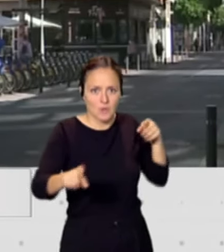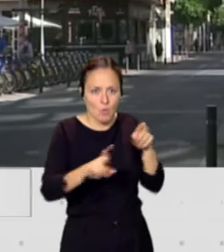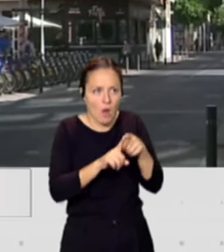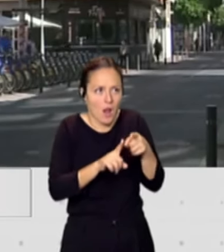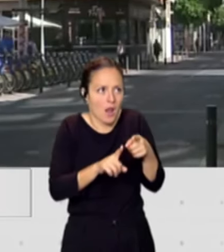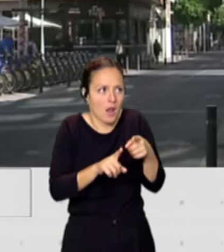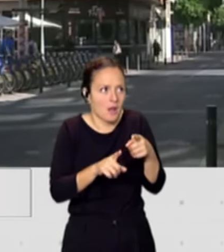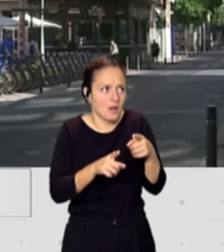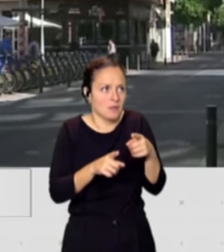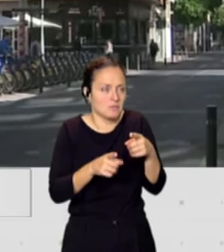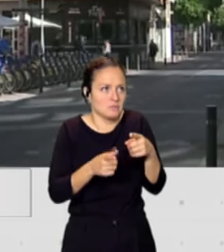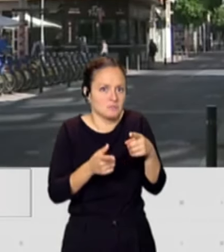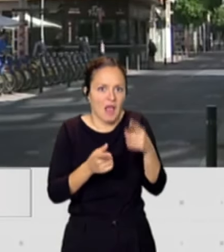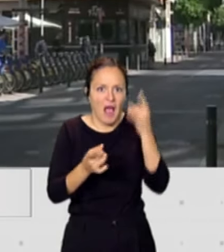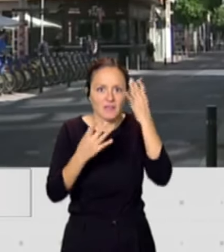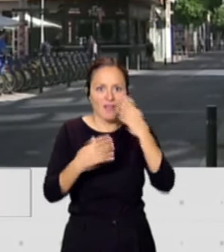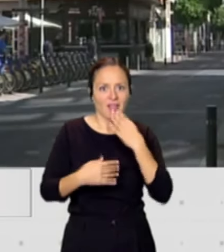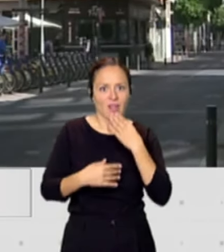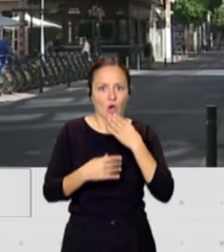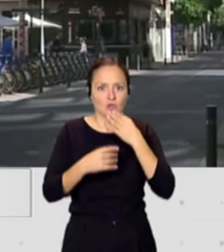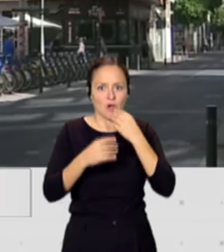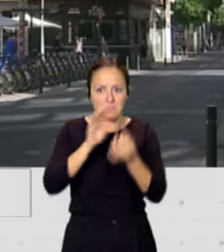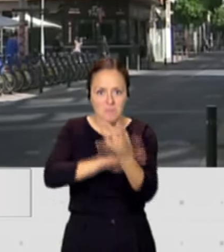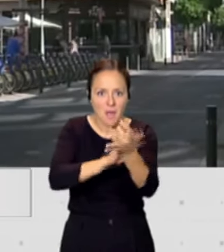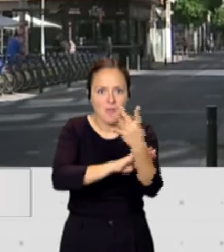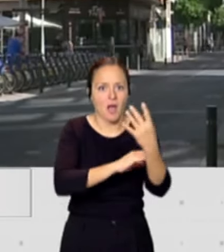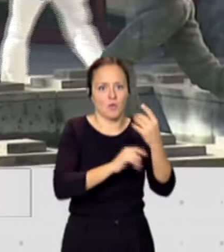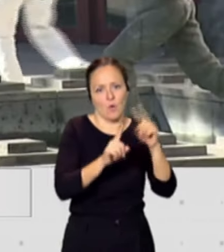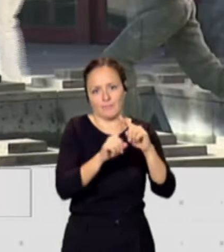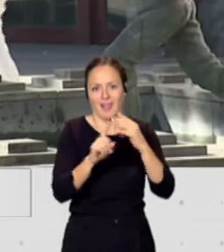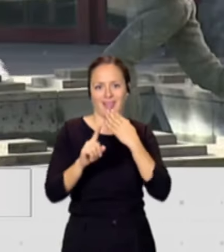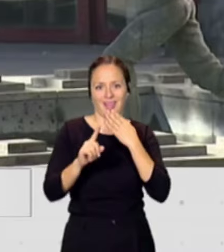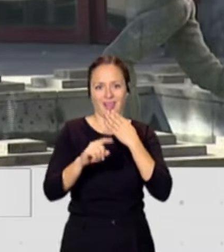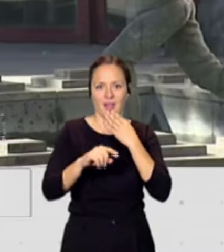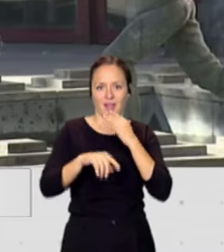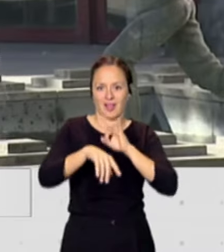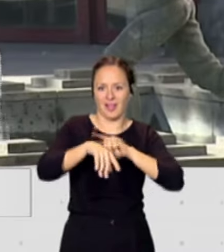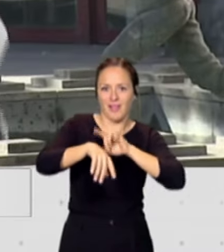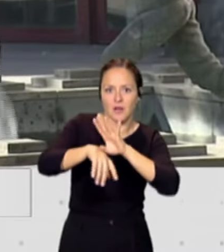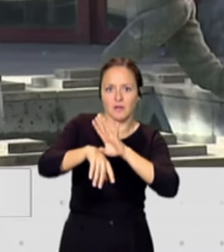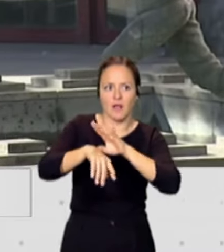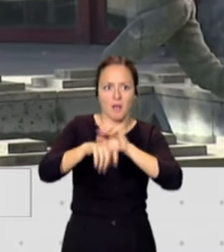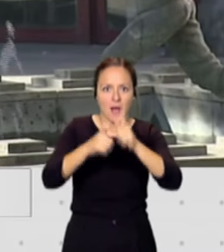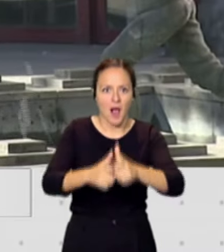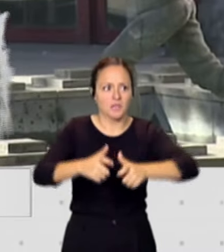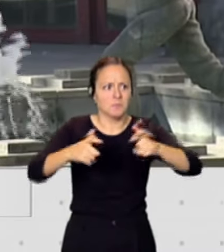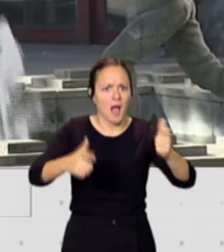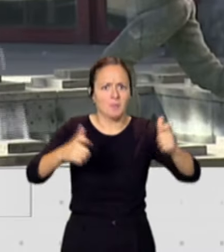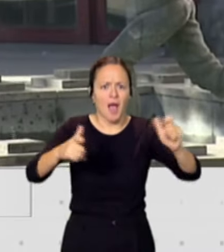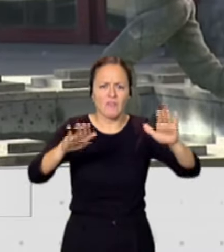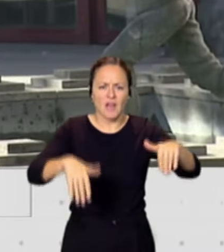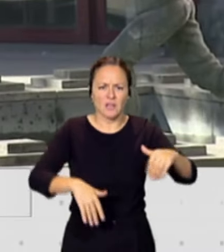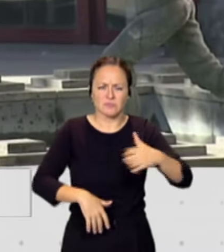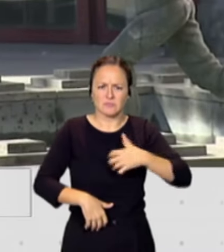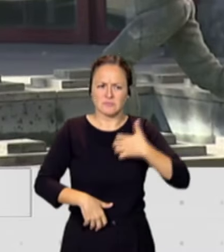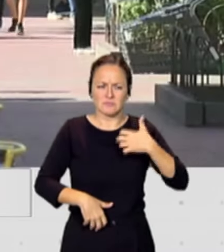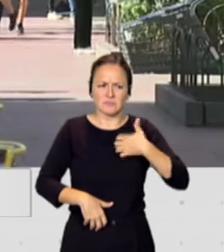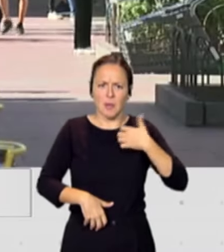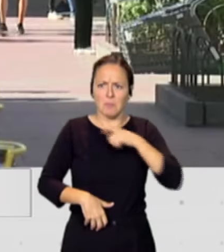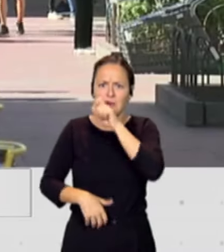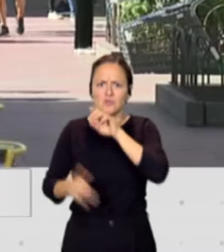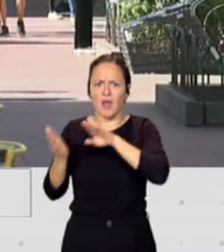de de ocio actividades terciarias recreativas y esto está generando un malestar enorme en el que ya los